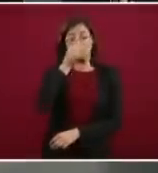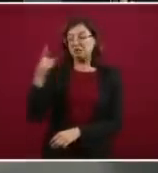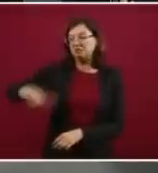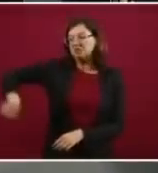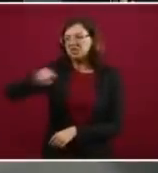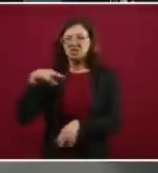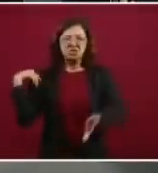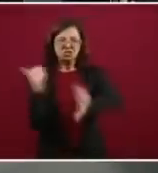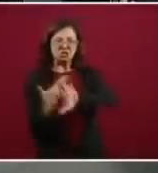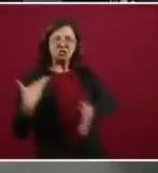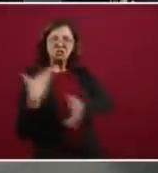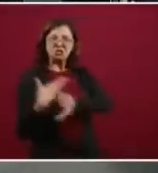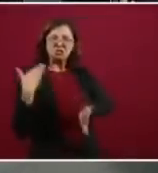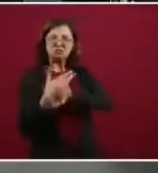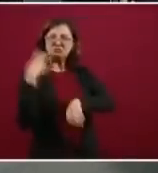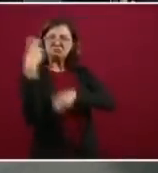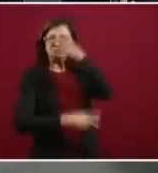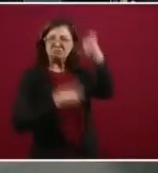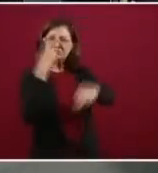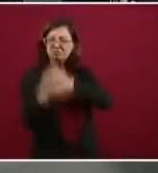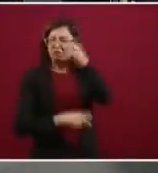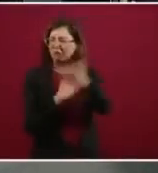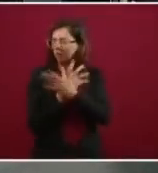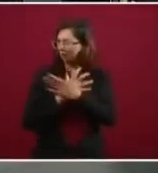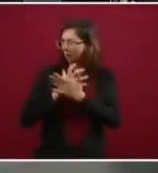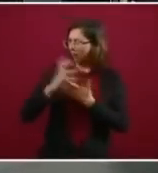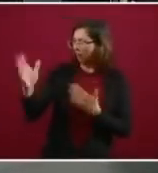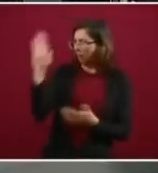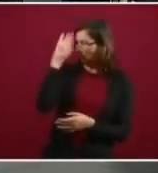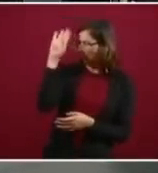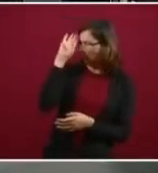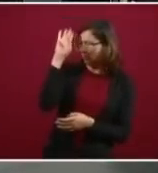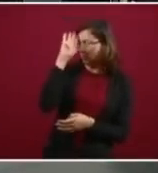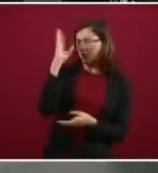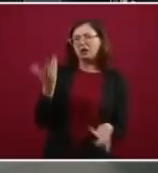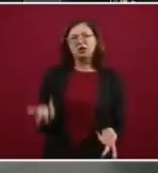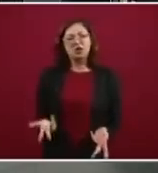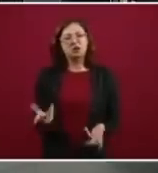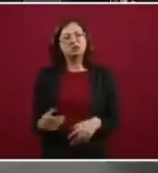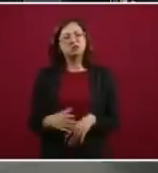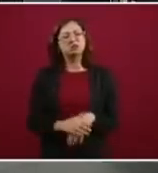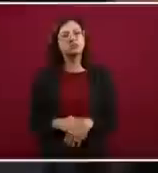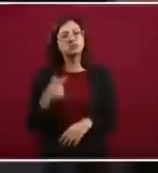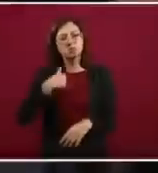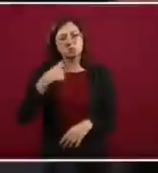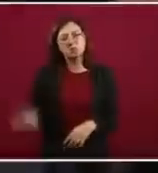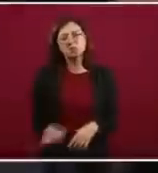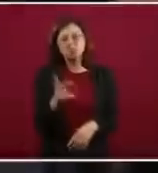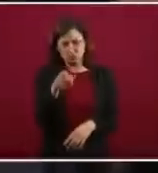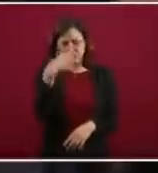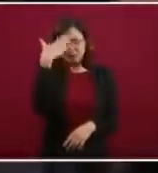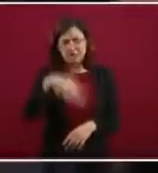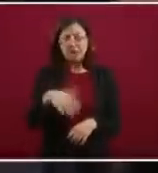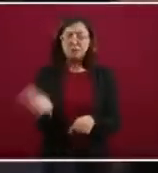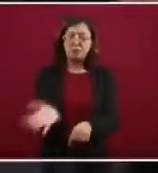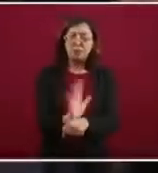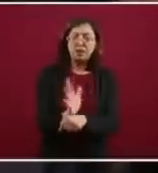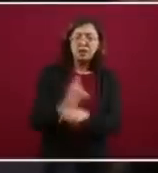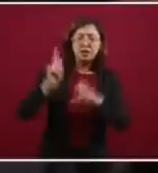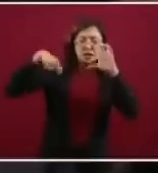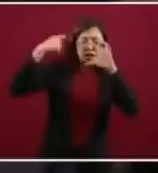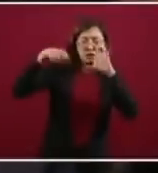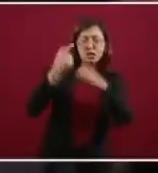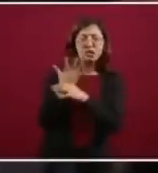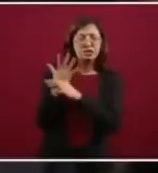gobierno actual. Primeramente le pregunto, ¿usted sabía de este documental? ¿Qué opinión le merece